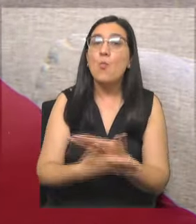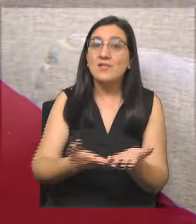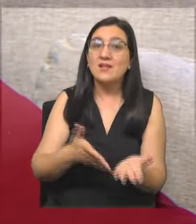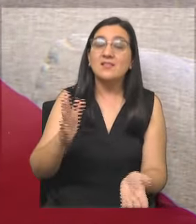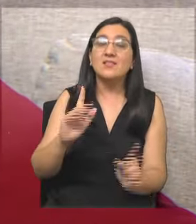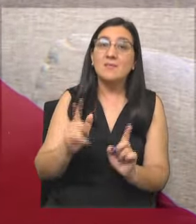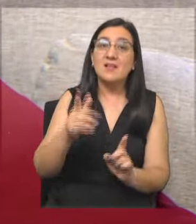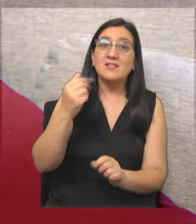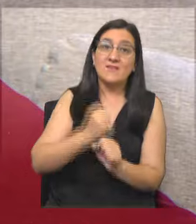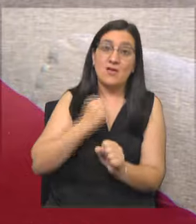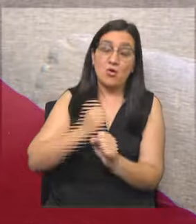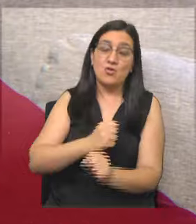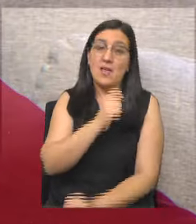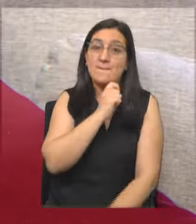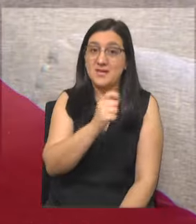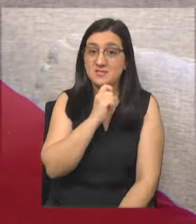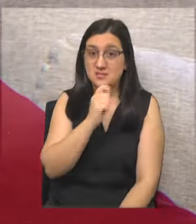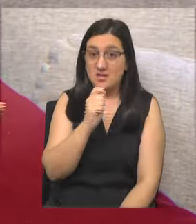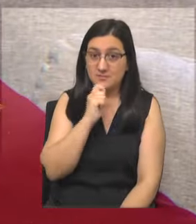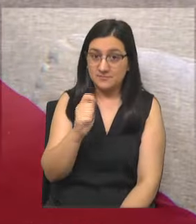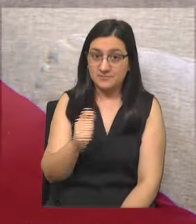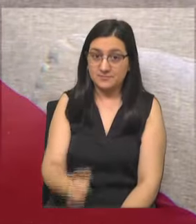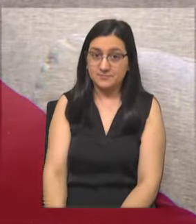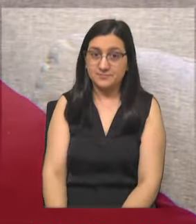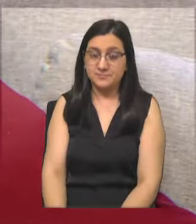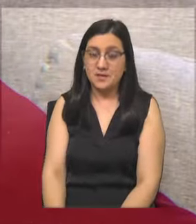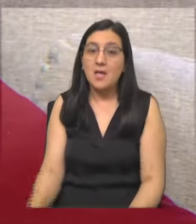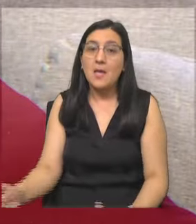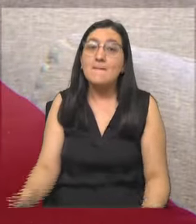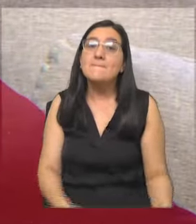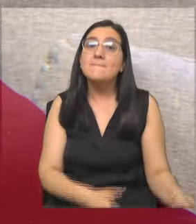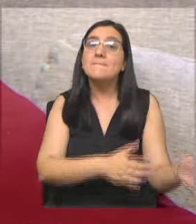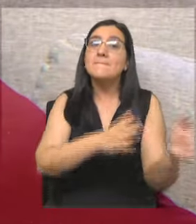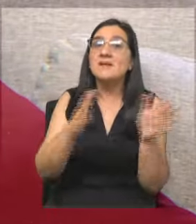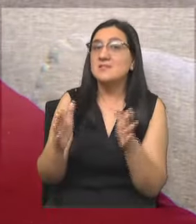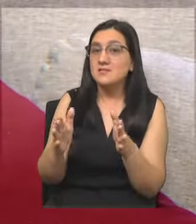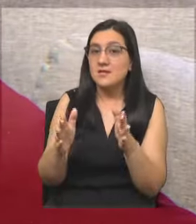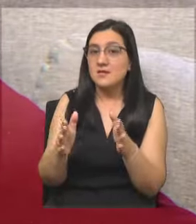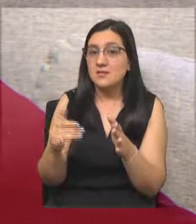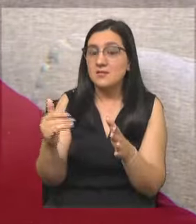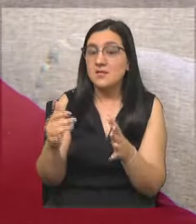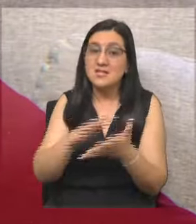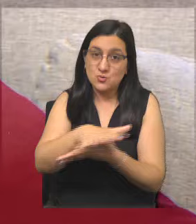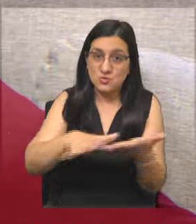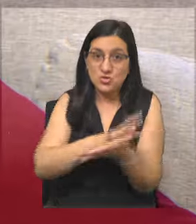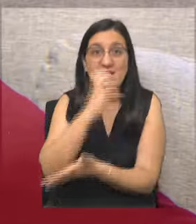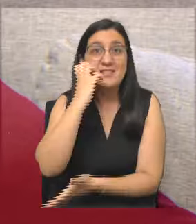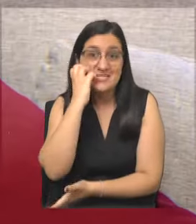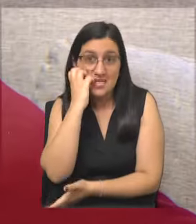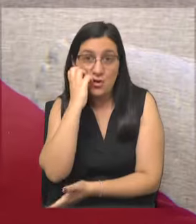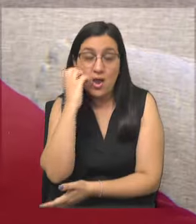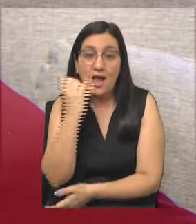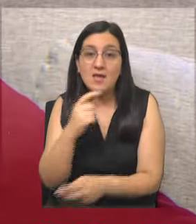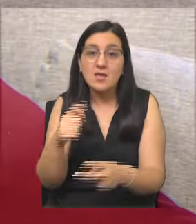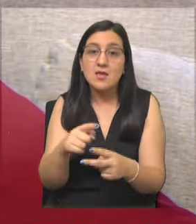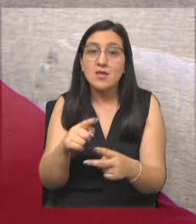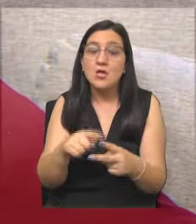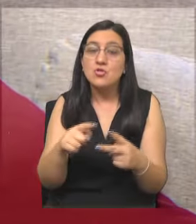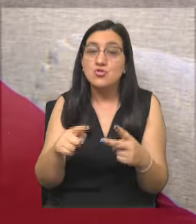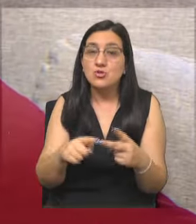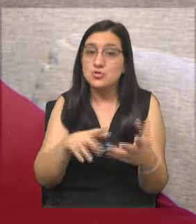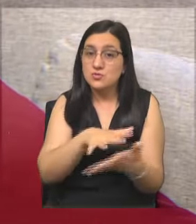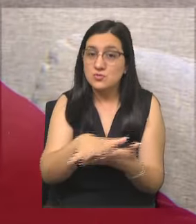de la prensa. Hay un... Más allá de lo que sucede con el caso Astesiano, hay dos casos emblemáticos, que